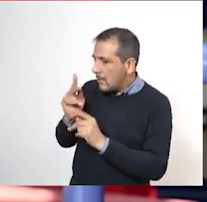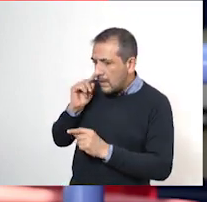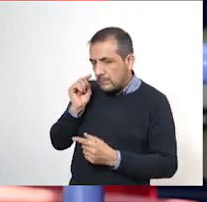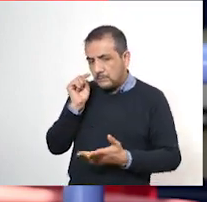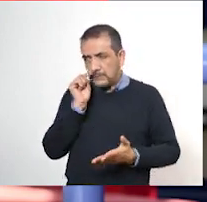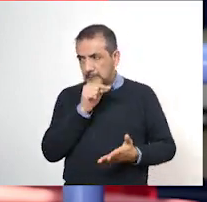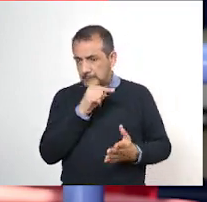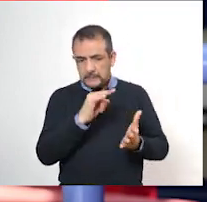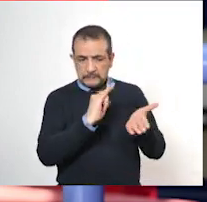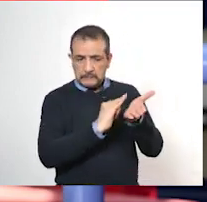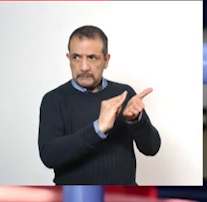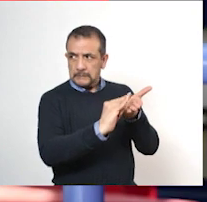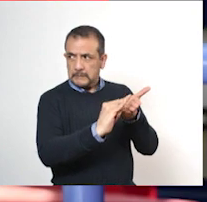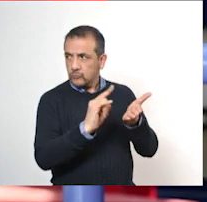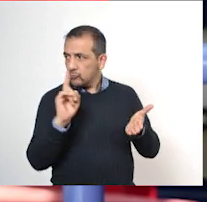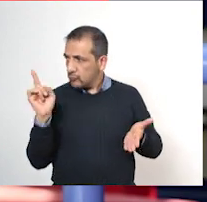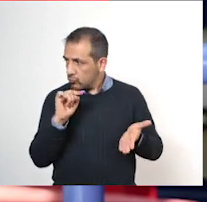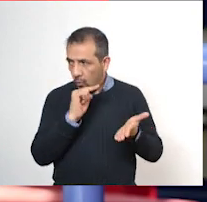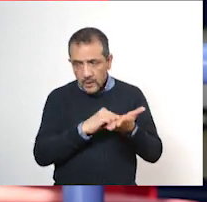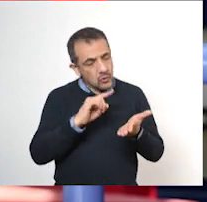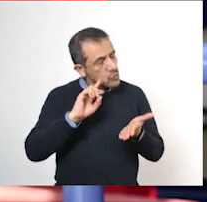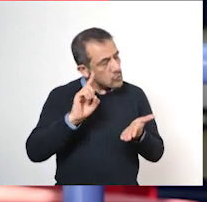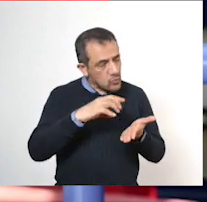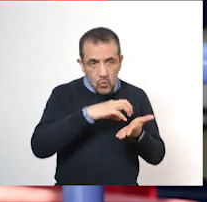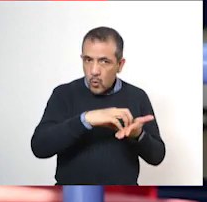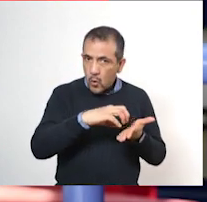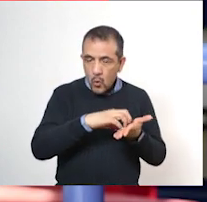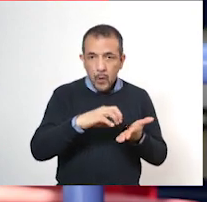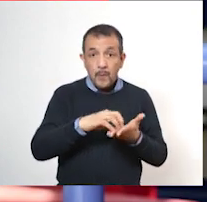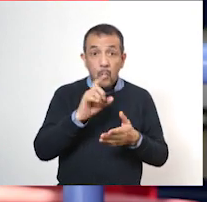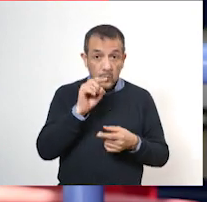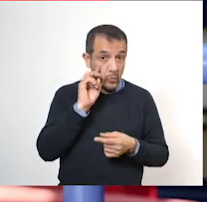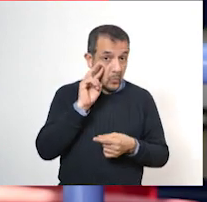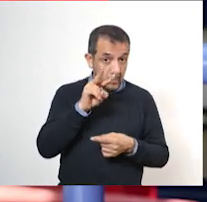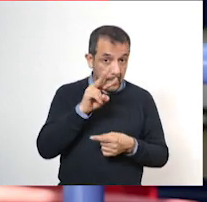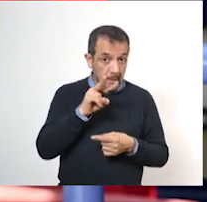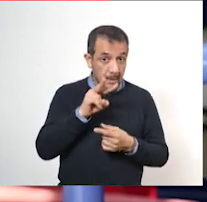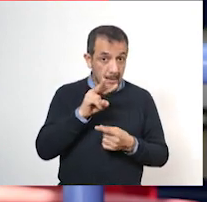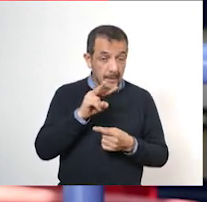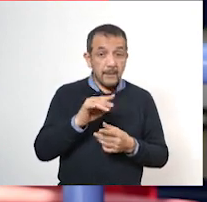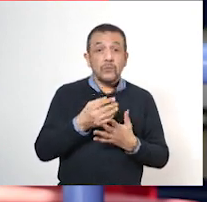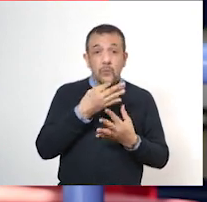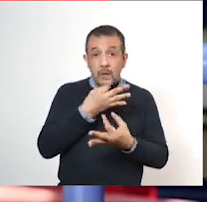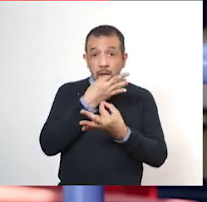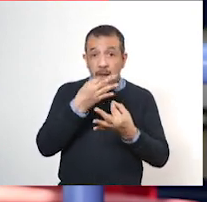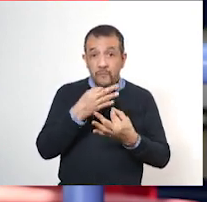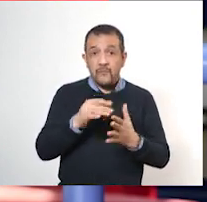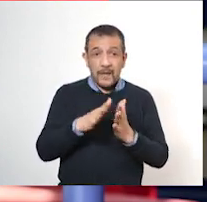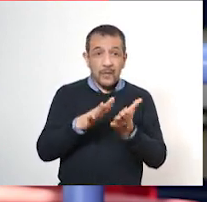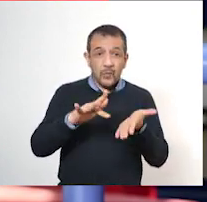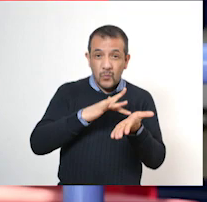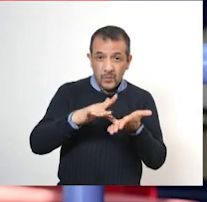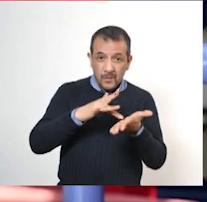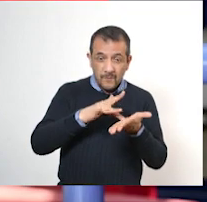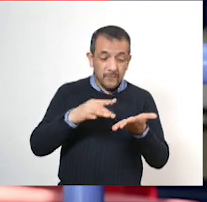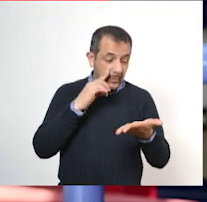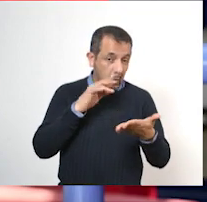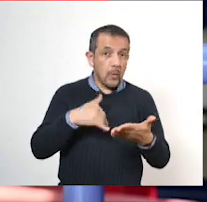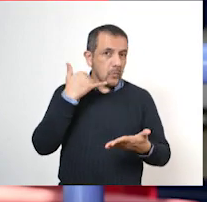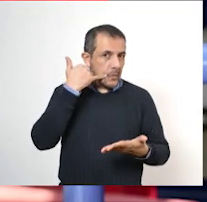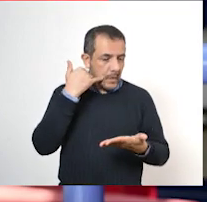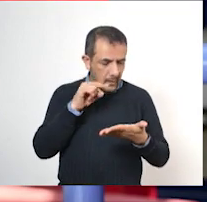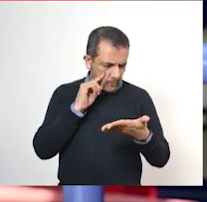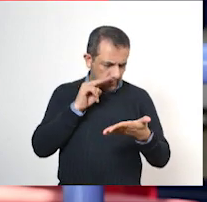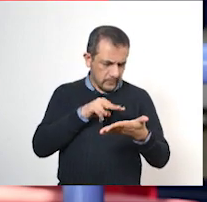productos, cuando vayan a comprarlos, no prefieran este tipo de productos. Cuando veas un anuncio que te dice en tu tablet o